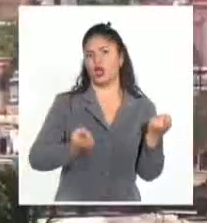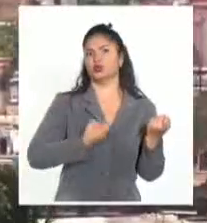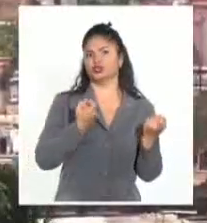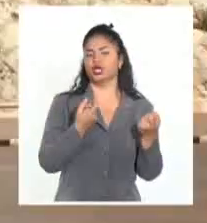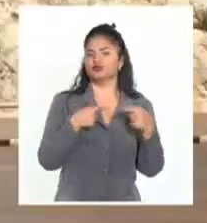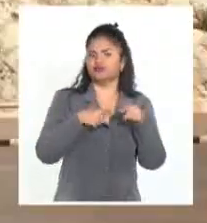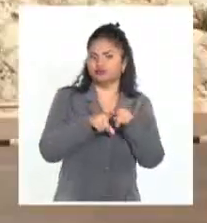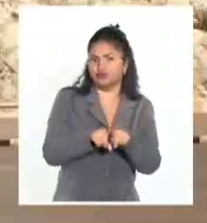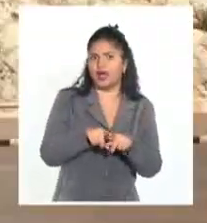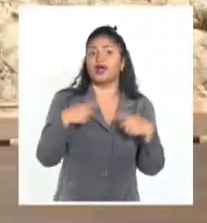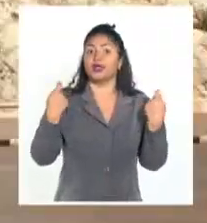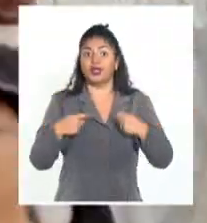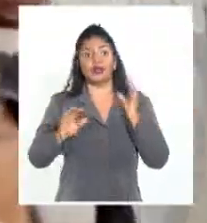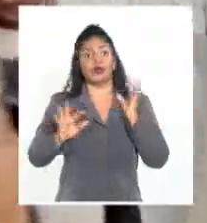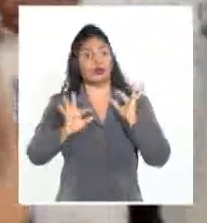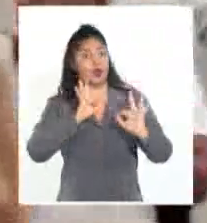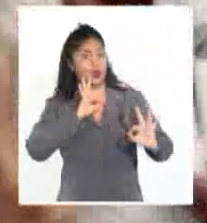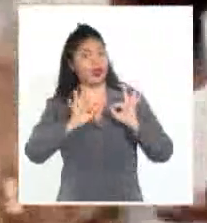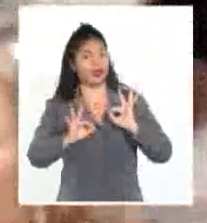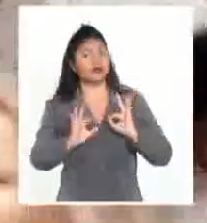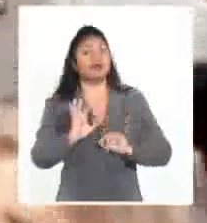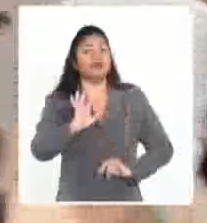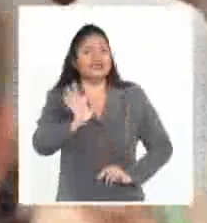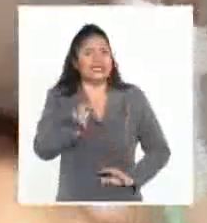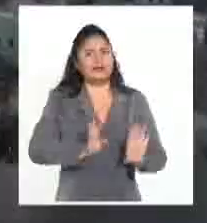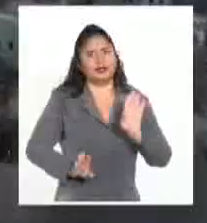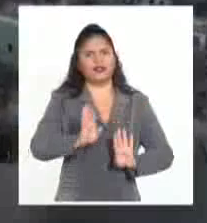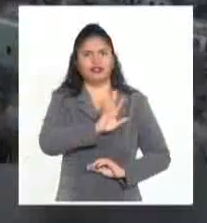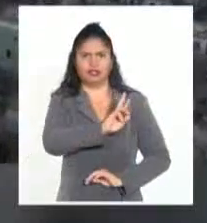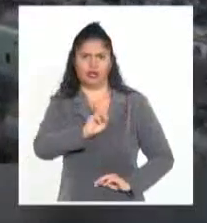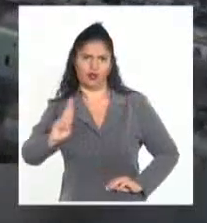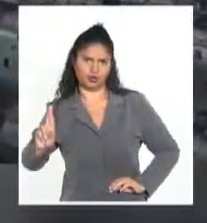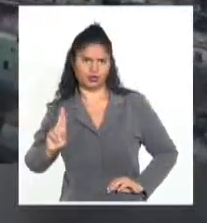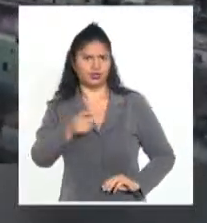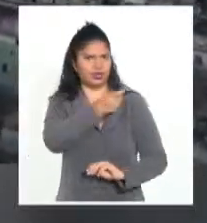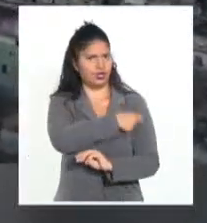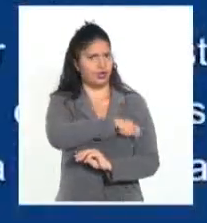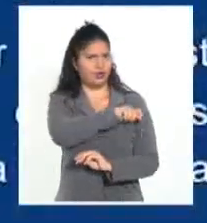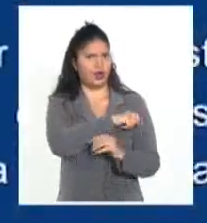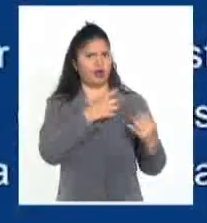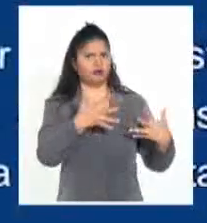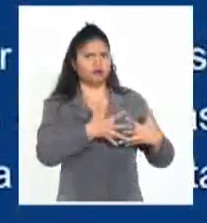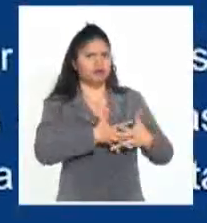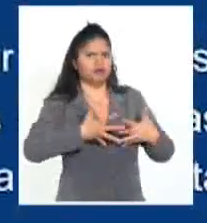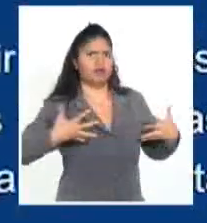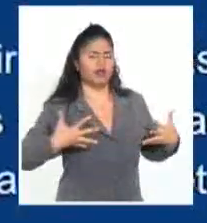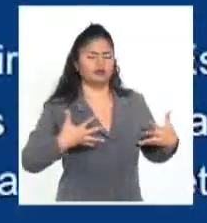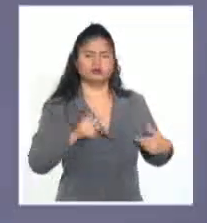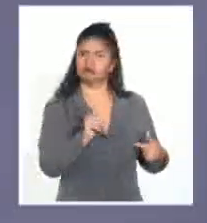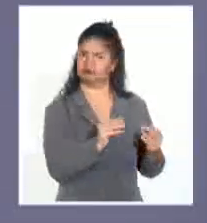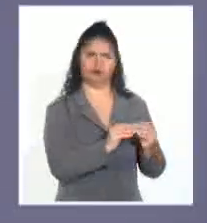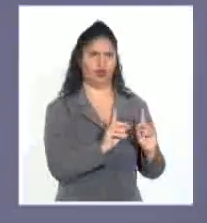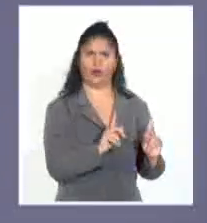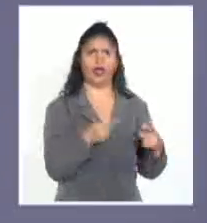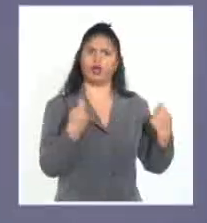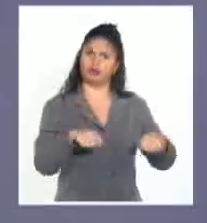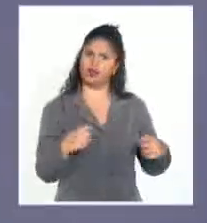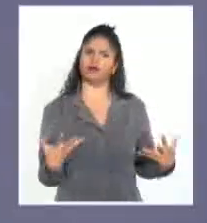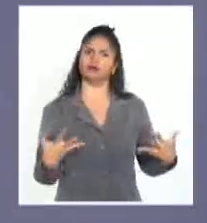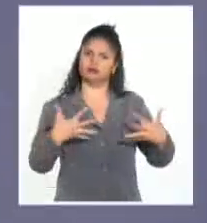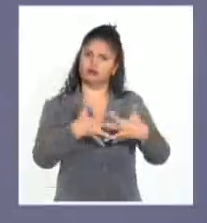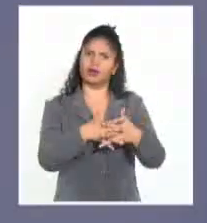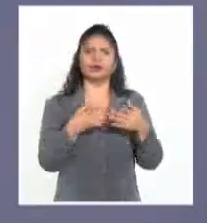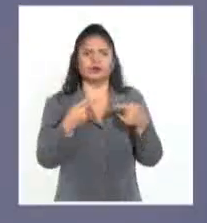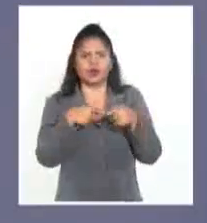debe cuidarse con celo y jamás aceptar la división entre revolucionarios bajo falsos pretextos de mayor democracia, pues